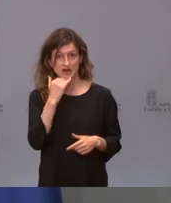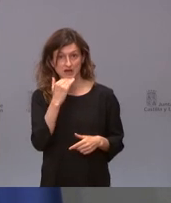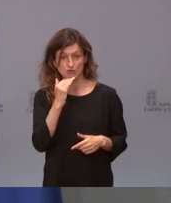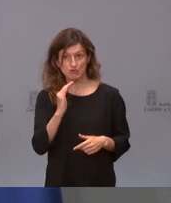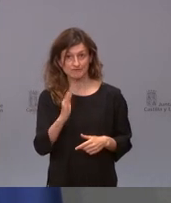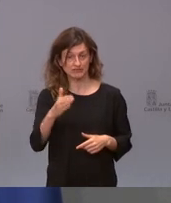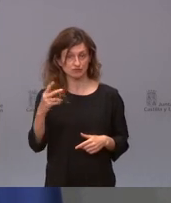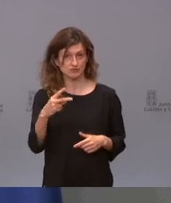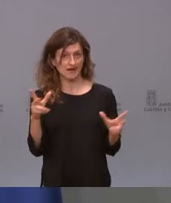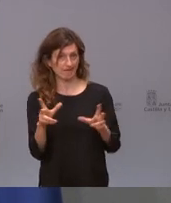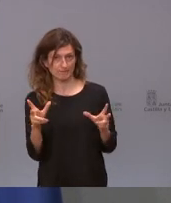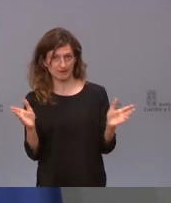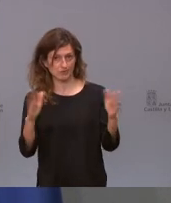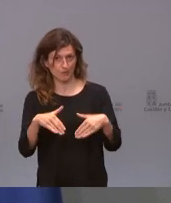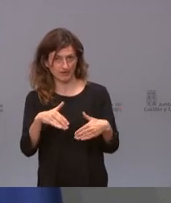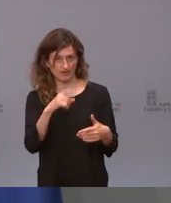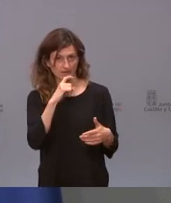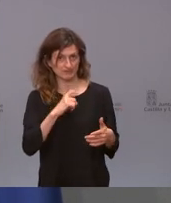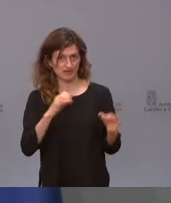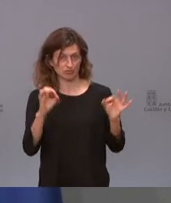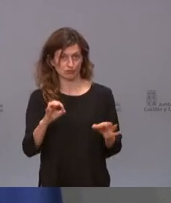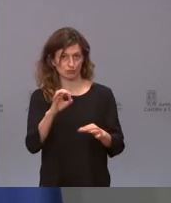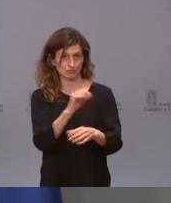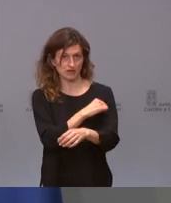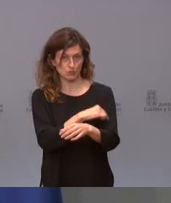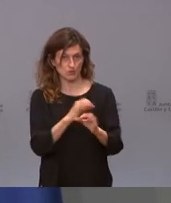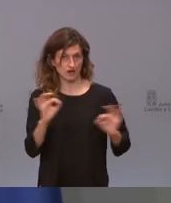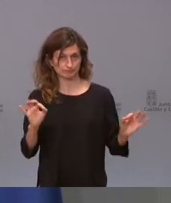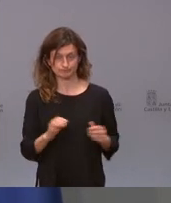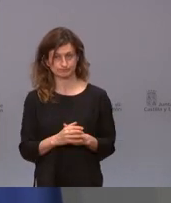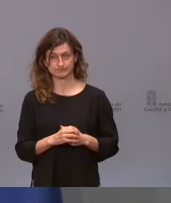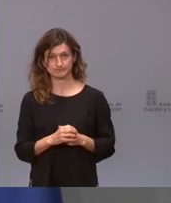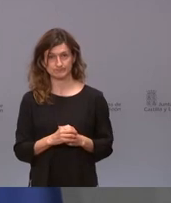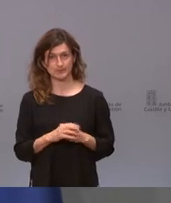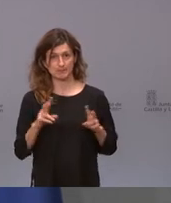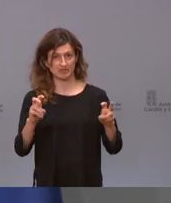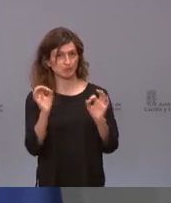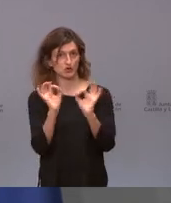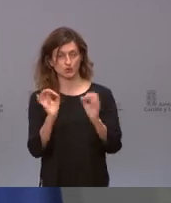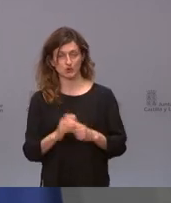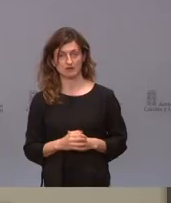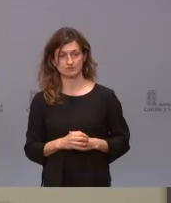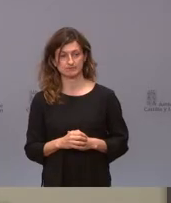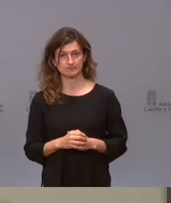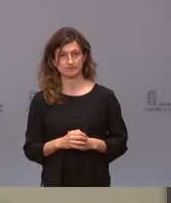grave comunicado por está por esta vacuna por esta vacuna en principio ninguno